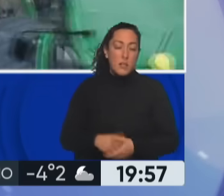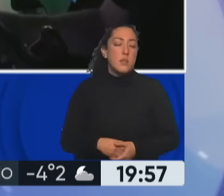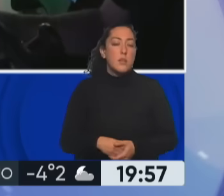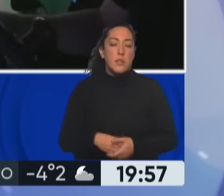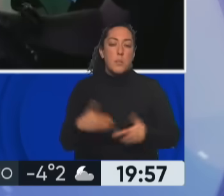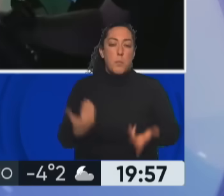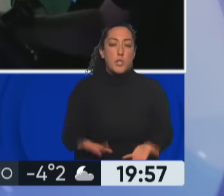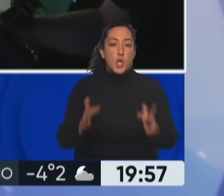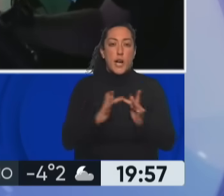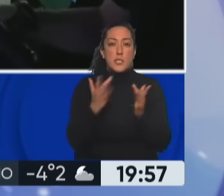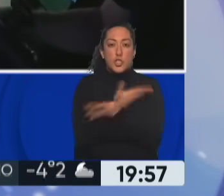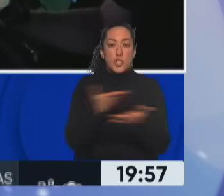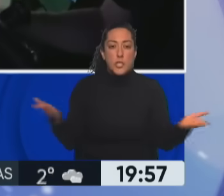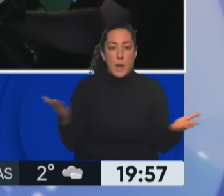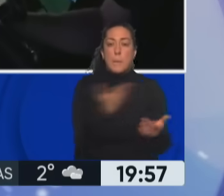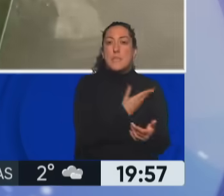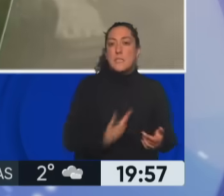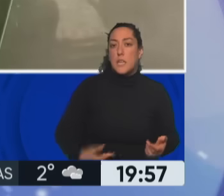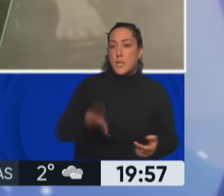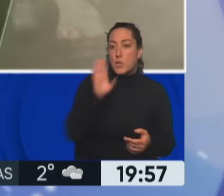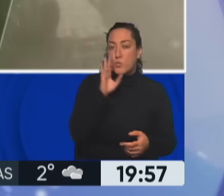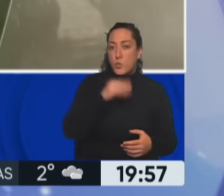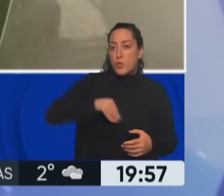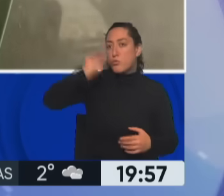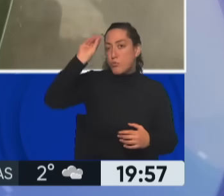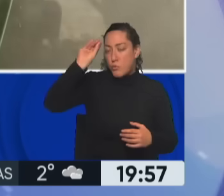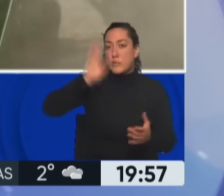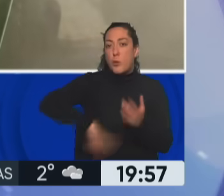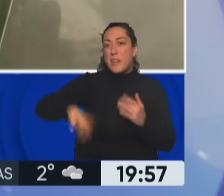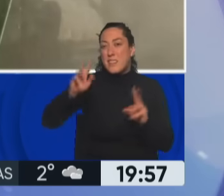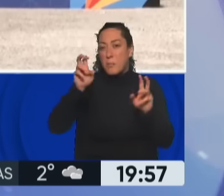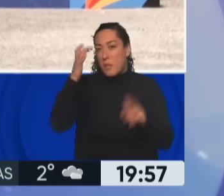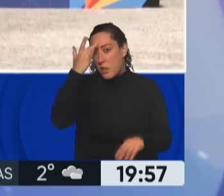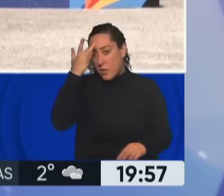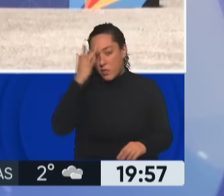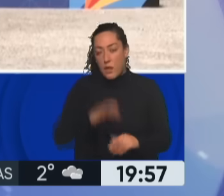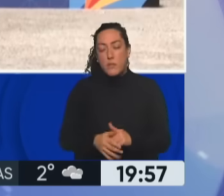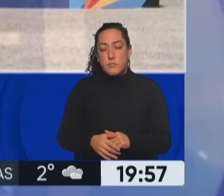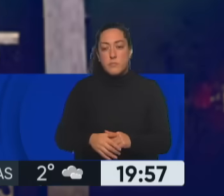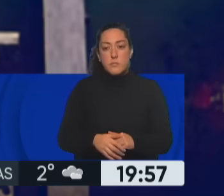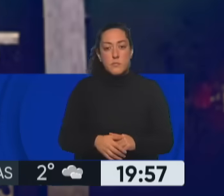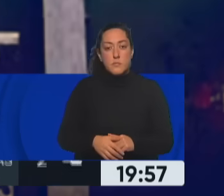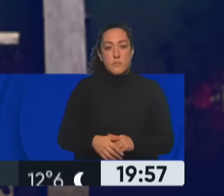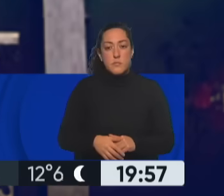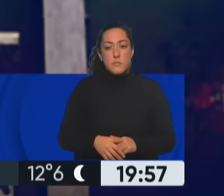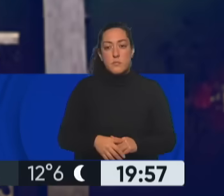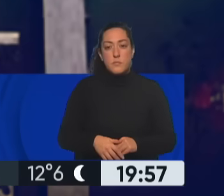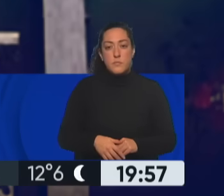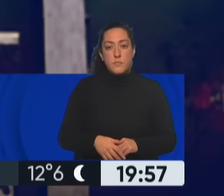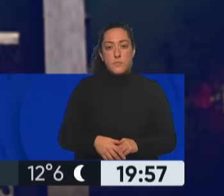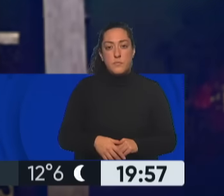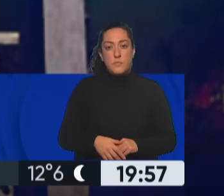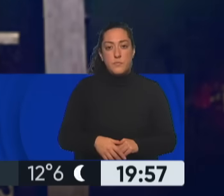las redes sociales el mandatario estadounidense con respecto a India. Si les parece, compartimos lo que decía el